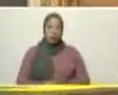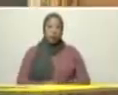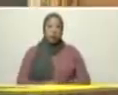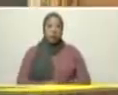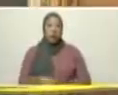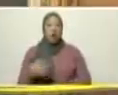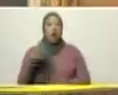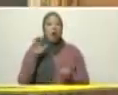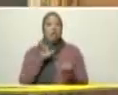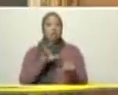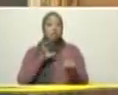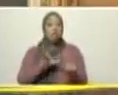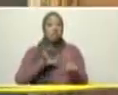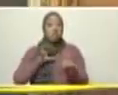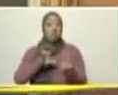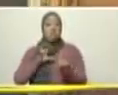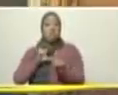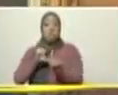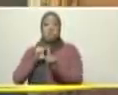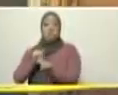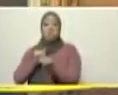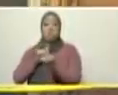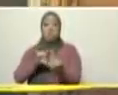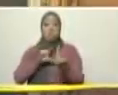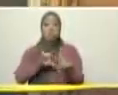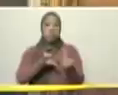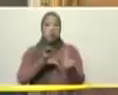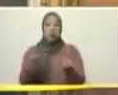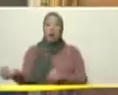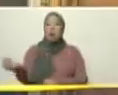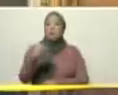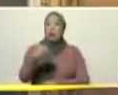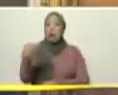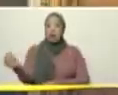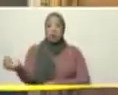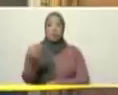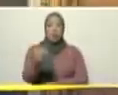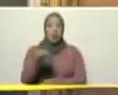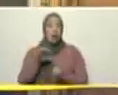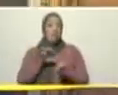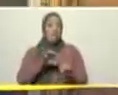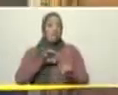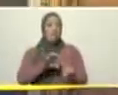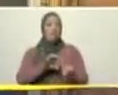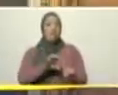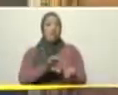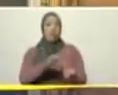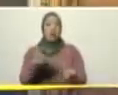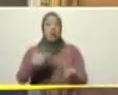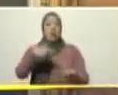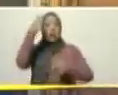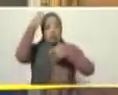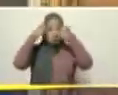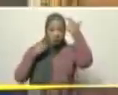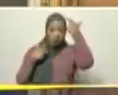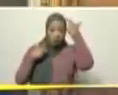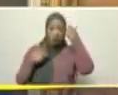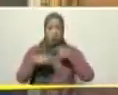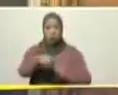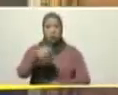Intentos, intentos y más intentos. El comandante Hugo Chávez, saben